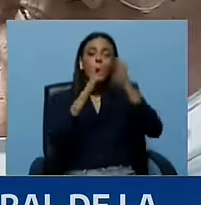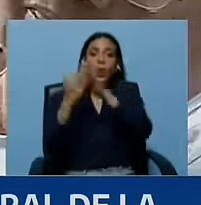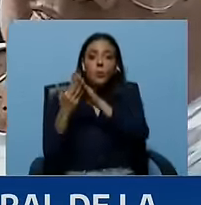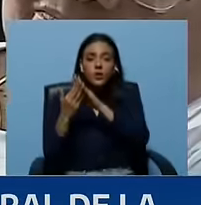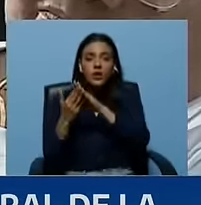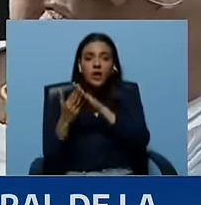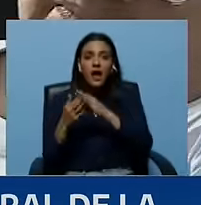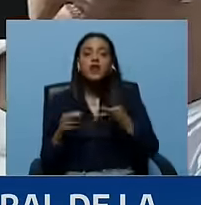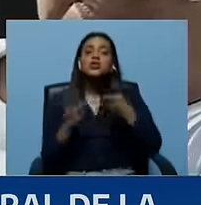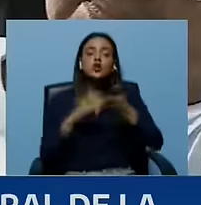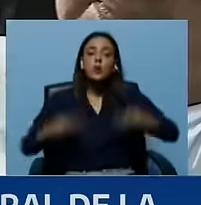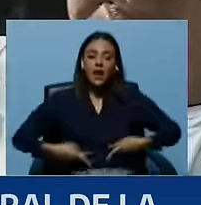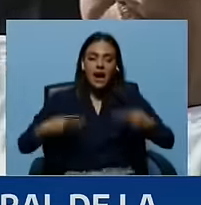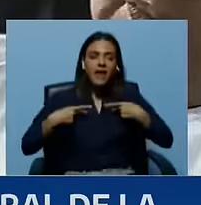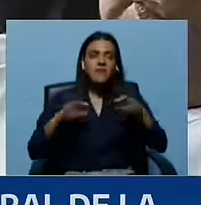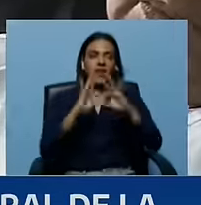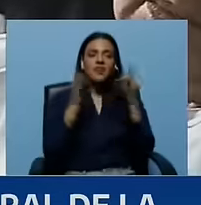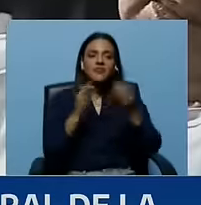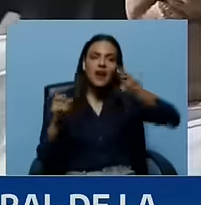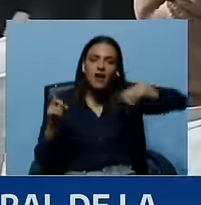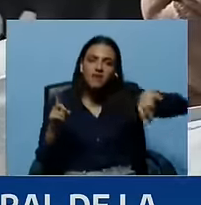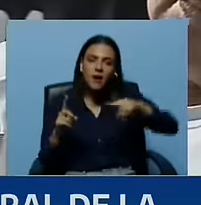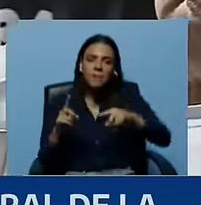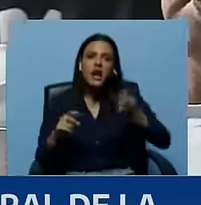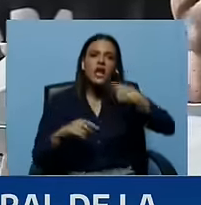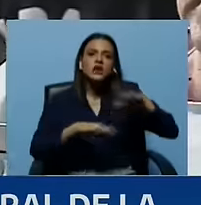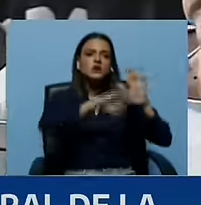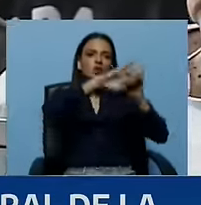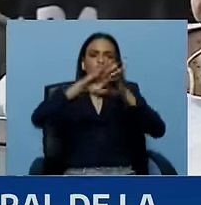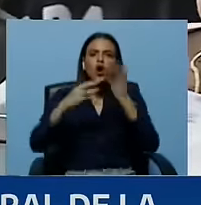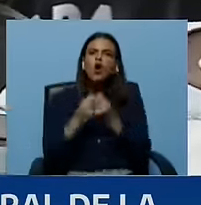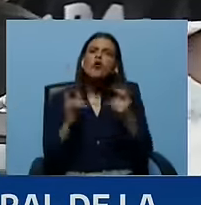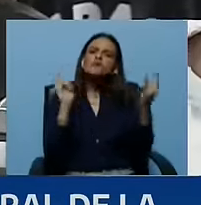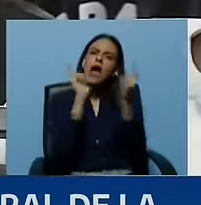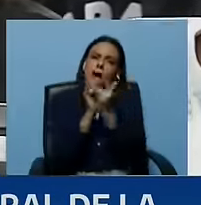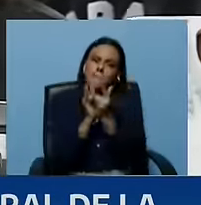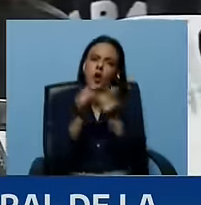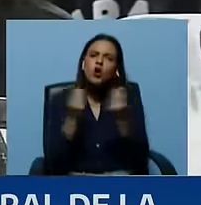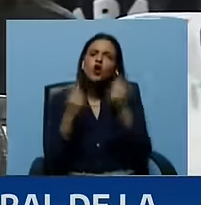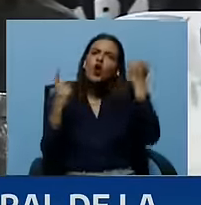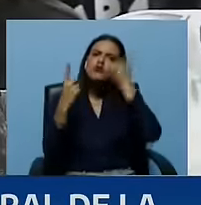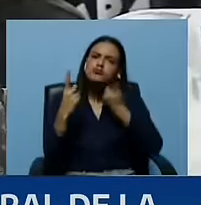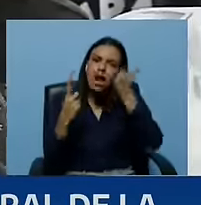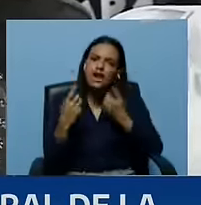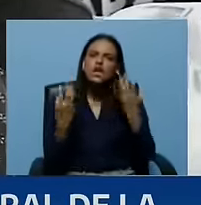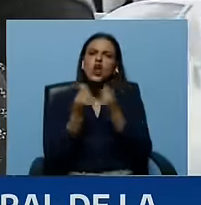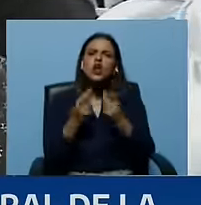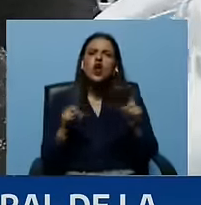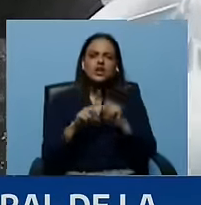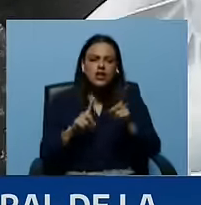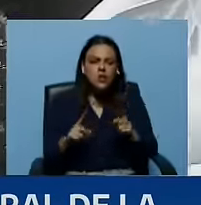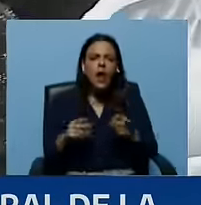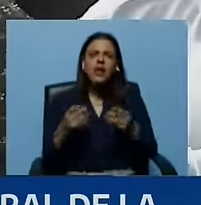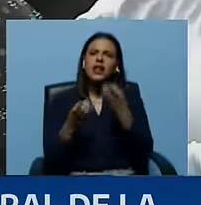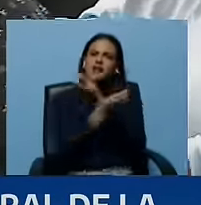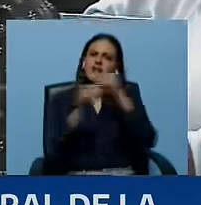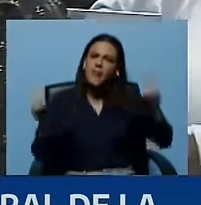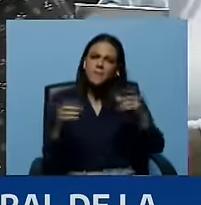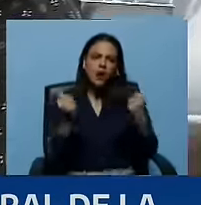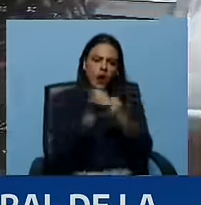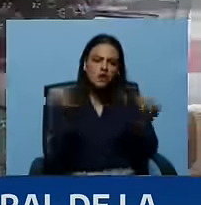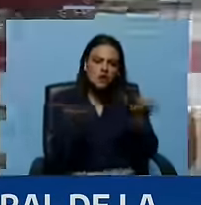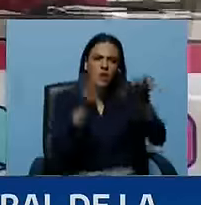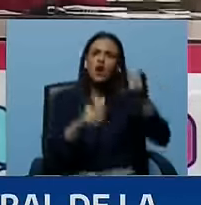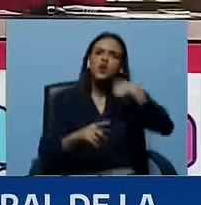la vida de su familia. Y los convocamos con amor, con cariño, con espíritu democrático. Nosotros nunca